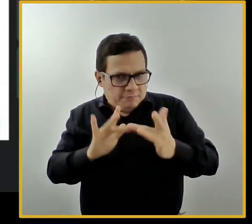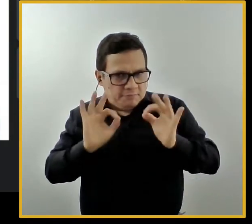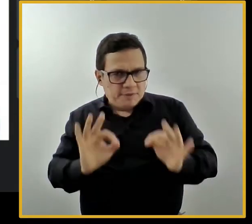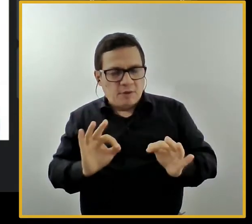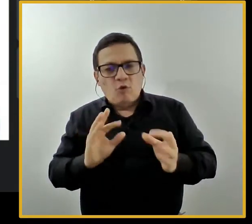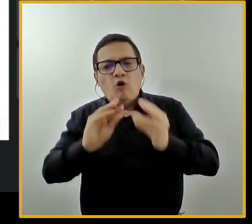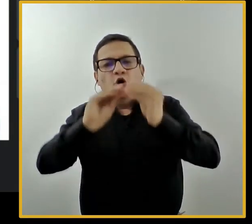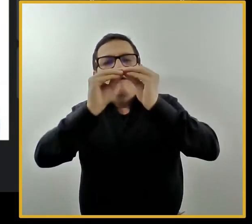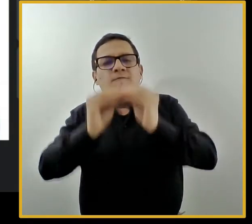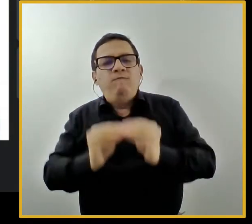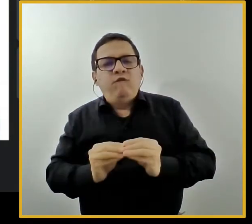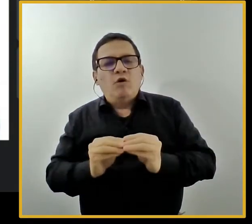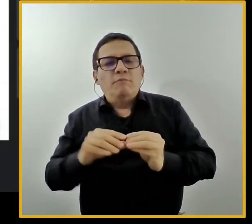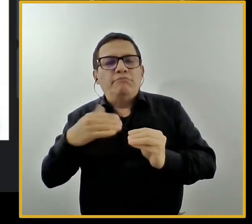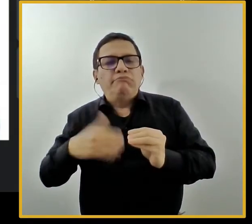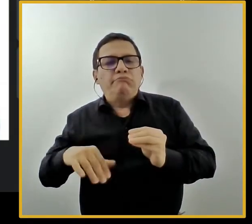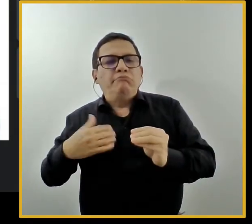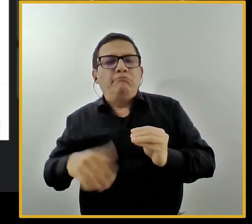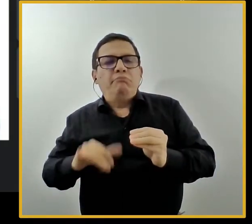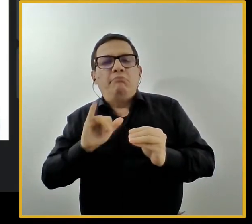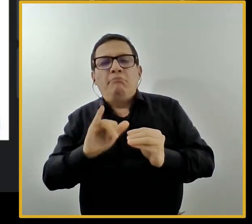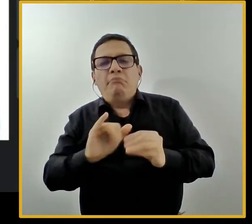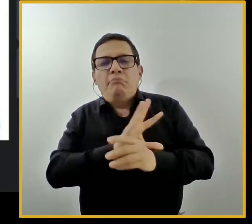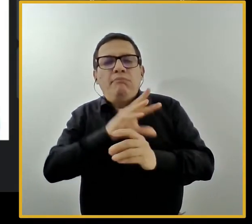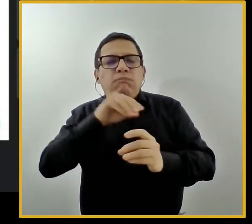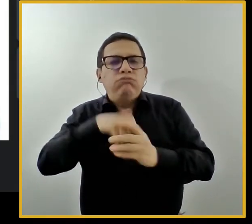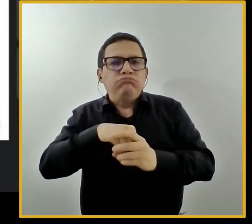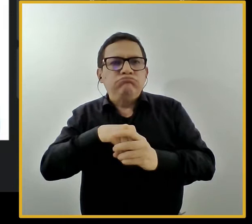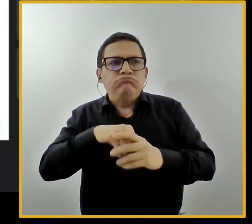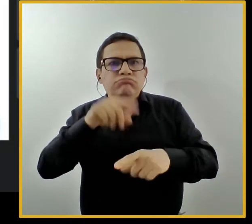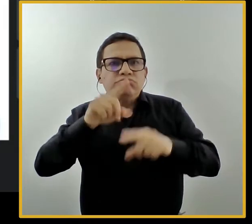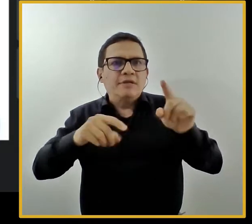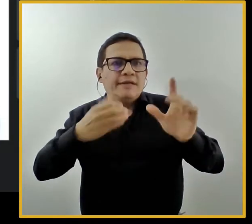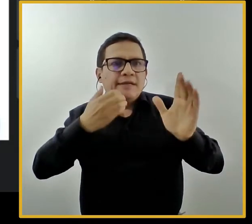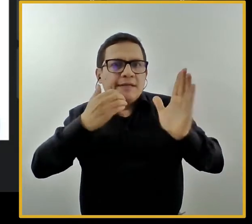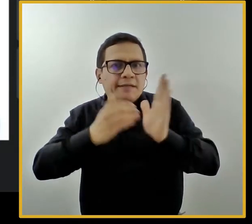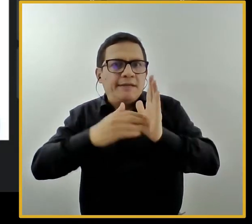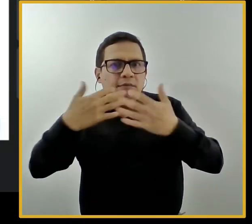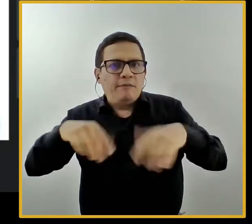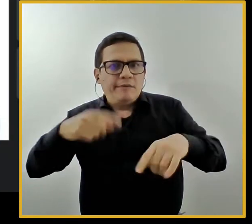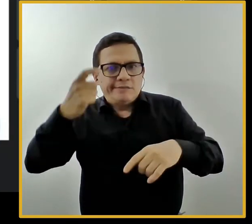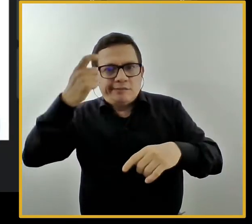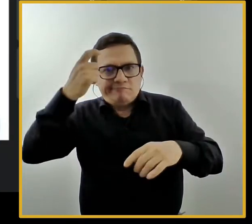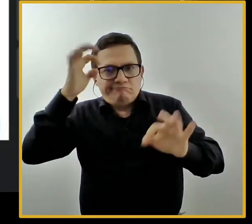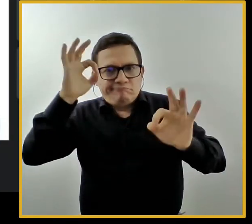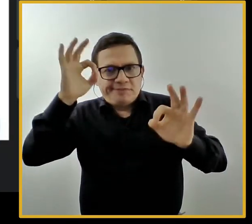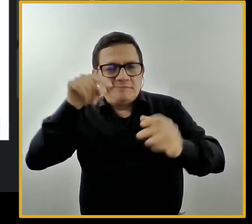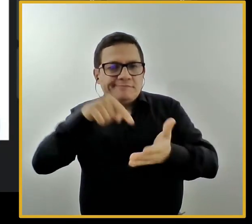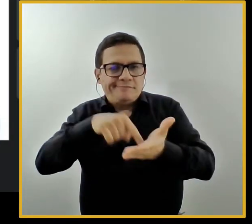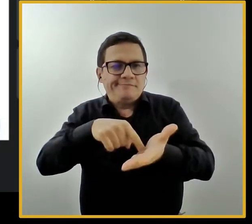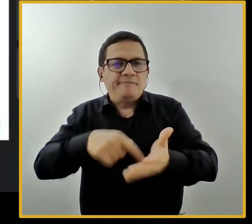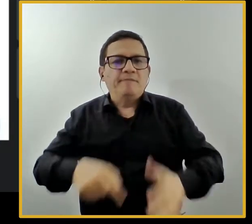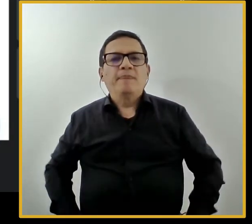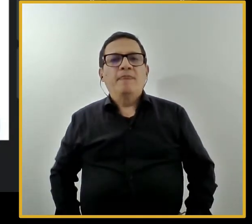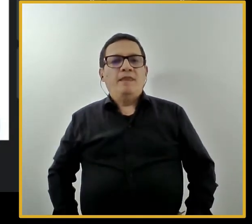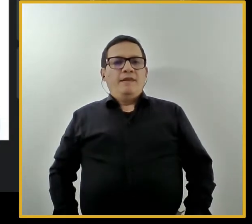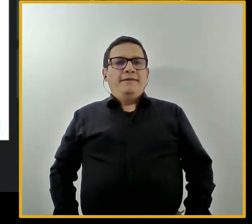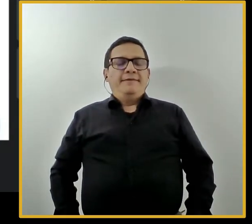su forma, ¿cierto? Que son esos algunos ejemplos que tenemos allí.